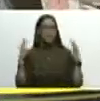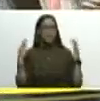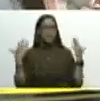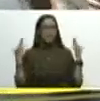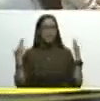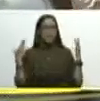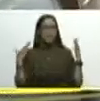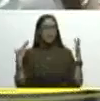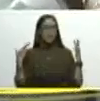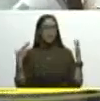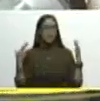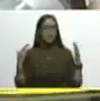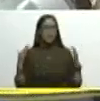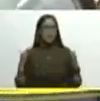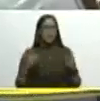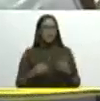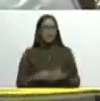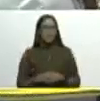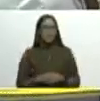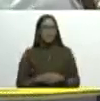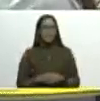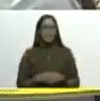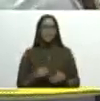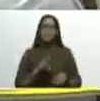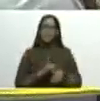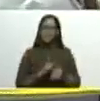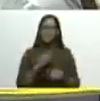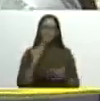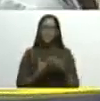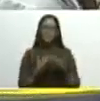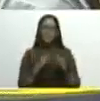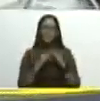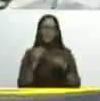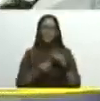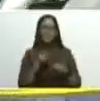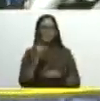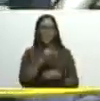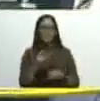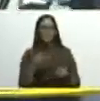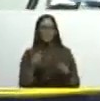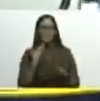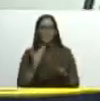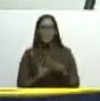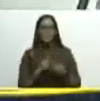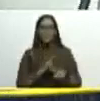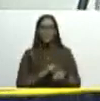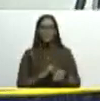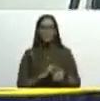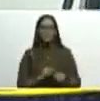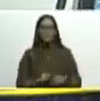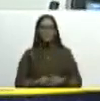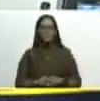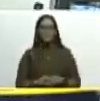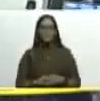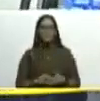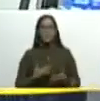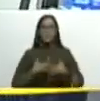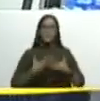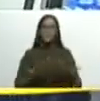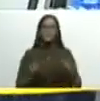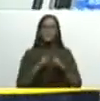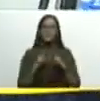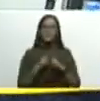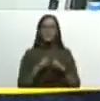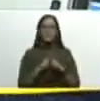no. Bueno, doctora, gracias por todo lo que hace, por la gente. Bueno, muchas gracias, doctor. Bueno, un placer haberlos